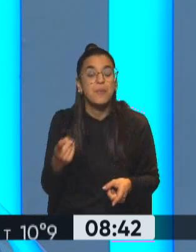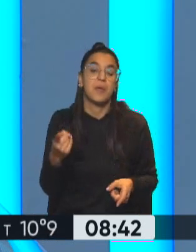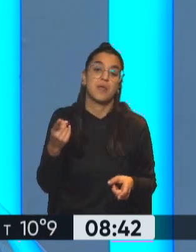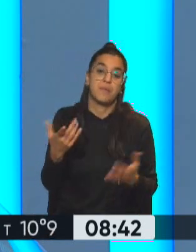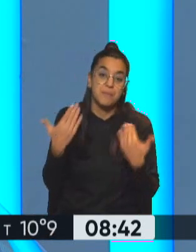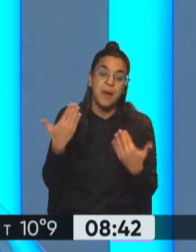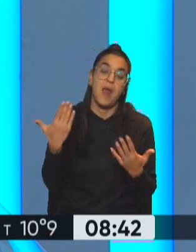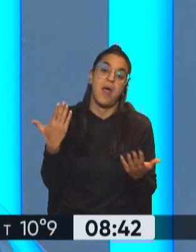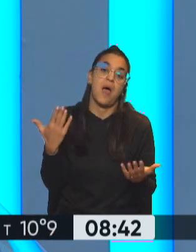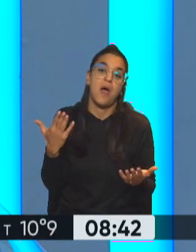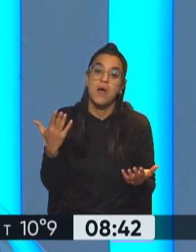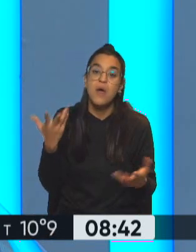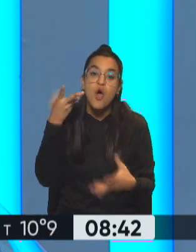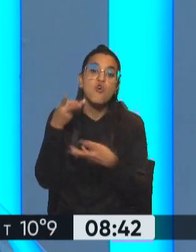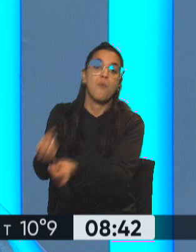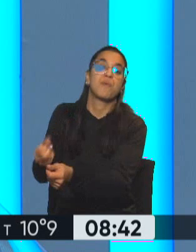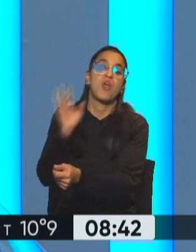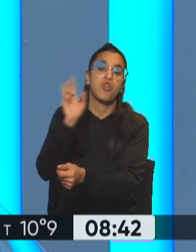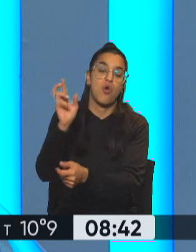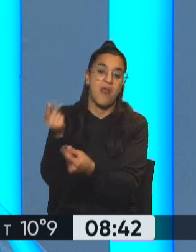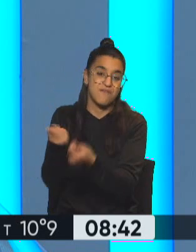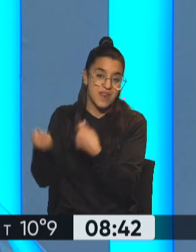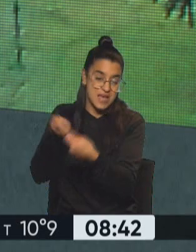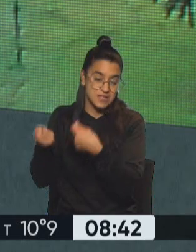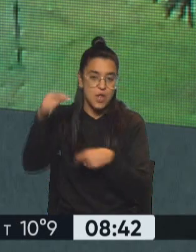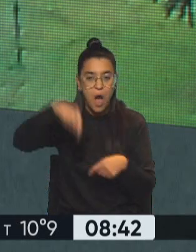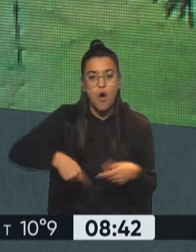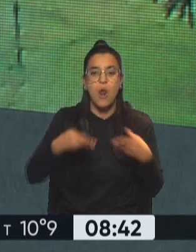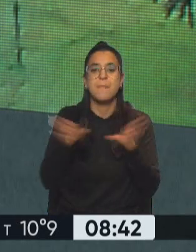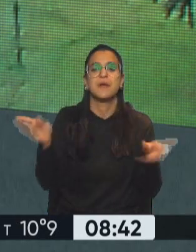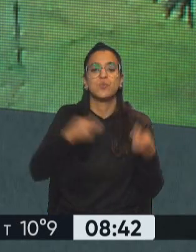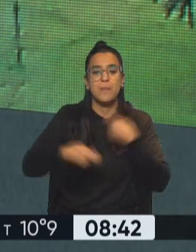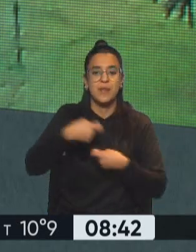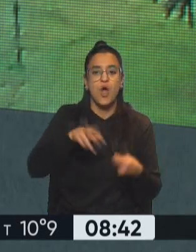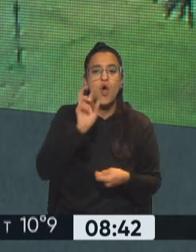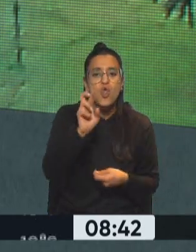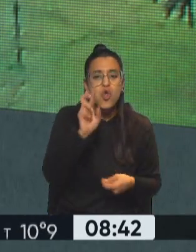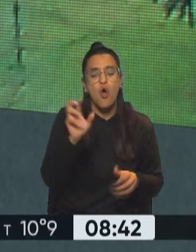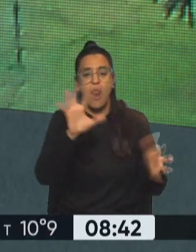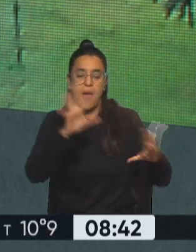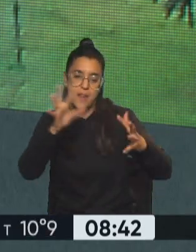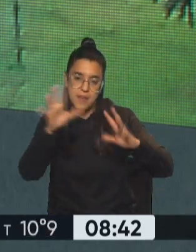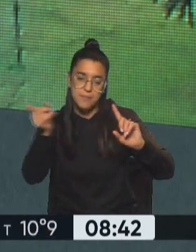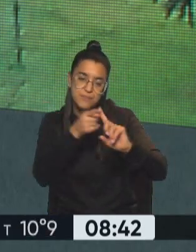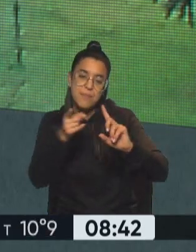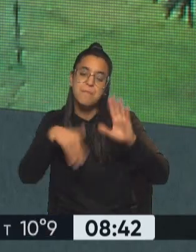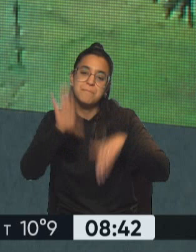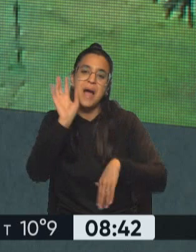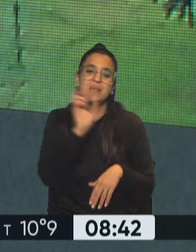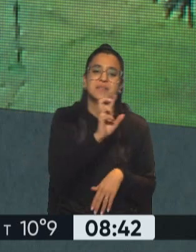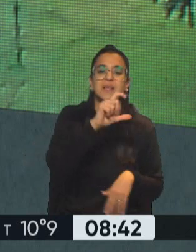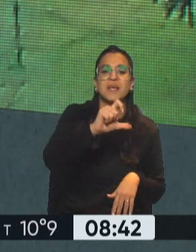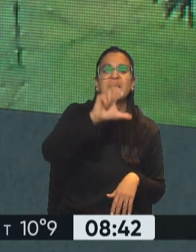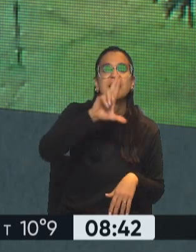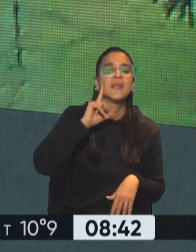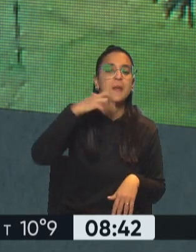huida masiva a los dólares financieros. Pero ¿qué imaginas hoy? La apertura de mercados con un dólar más cercano al dólar cripto que